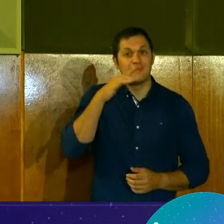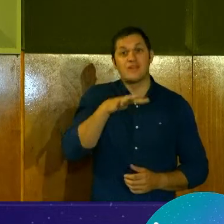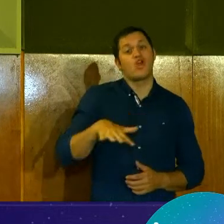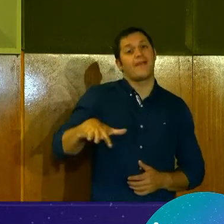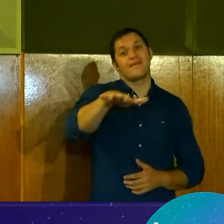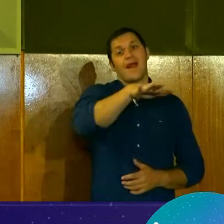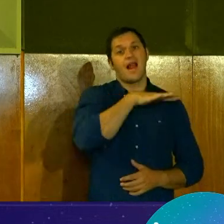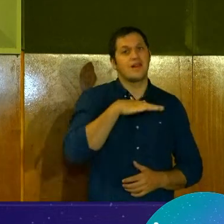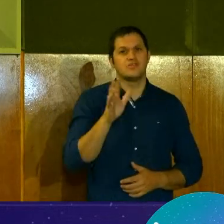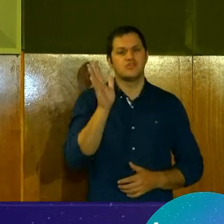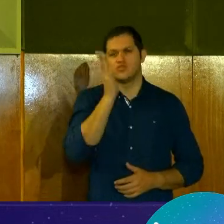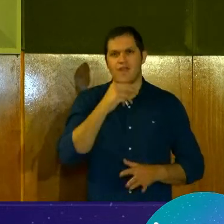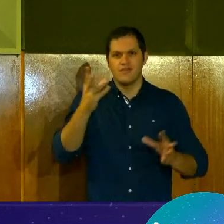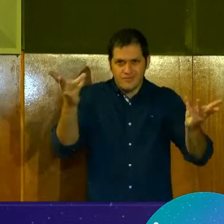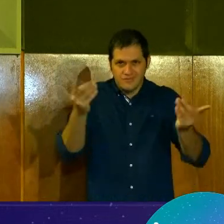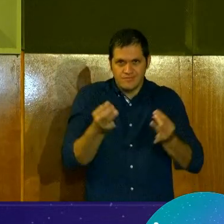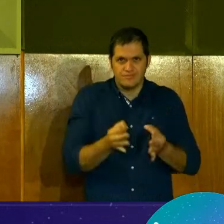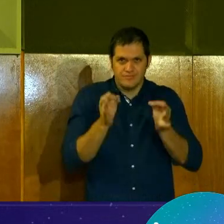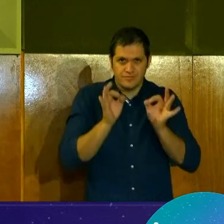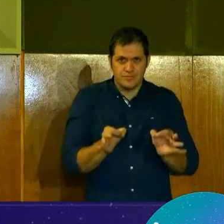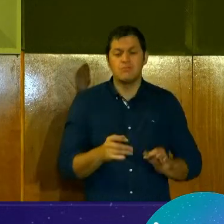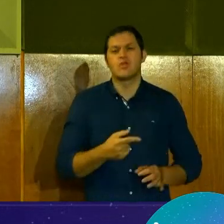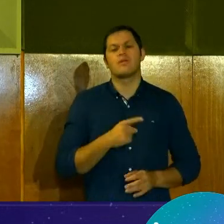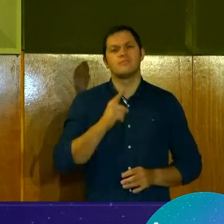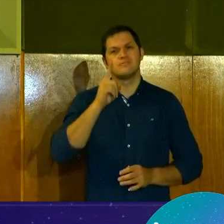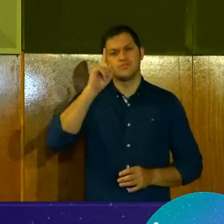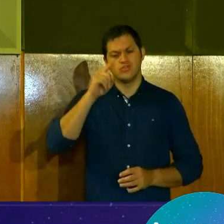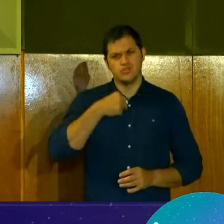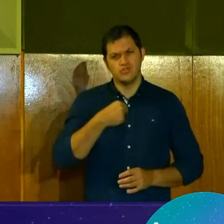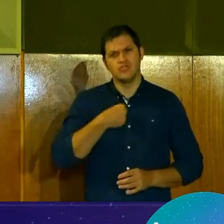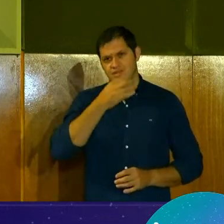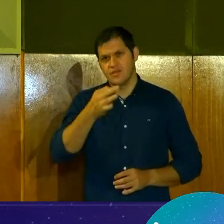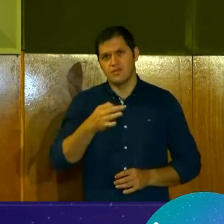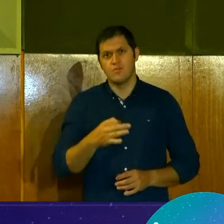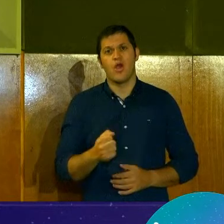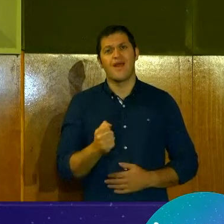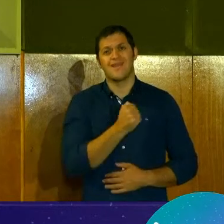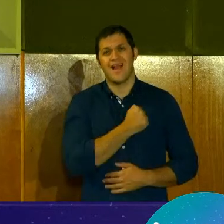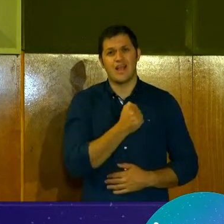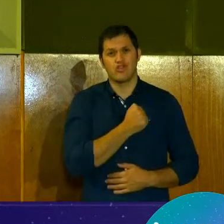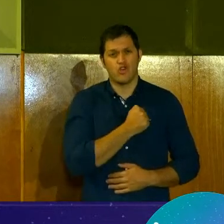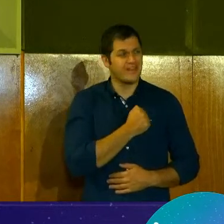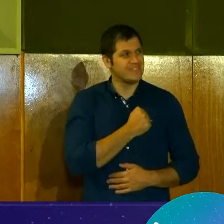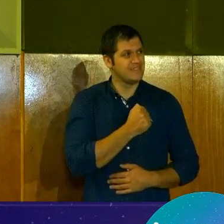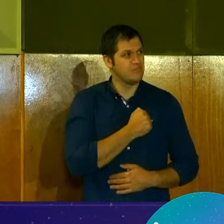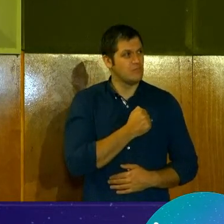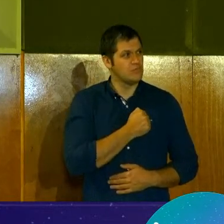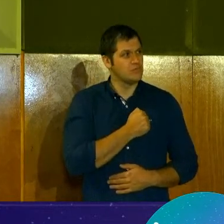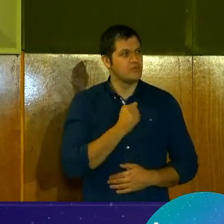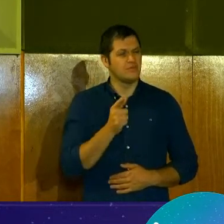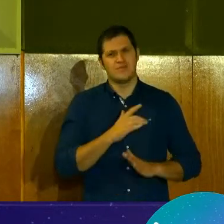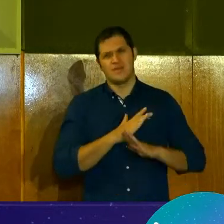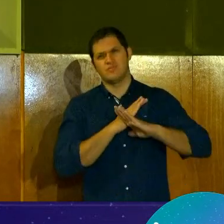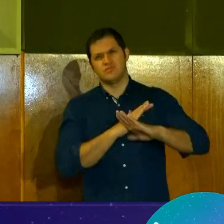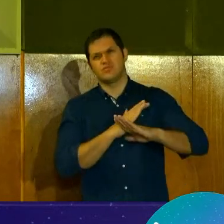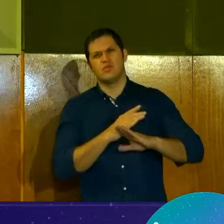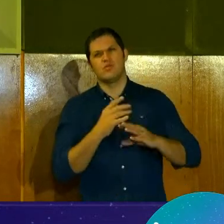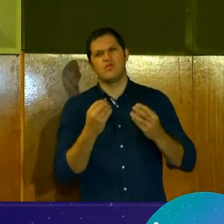hay alguna diferenciación o sea así yo creo que o sea estoy hablando desde un conocimiento general